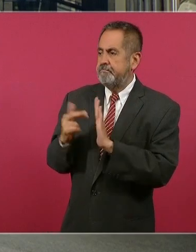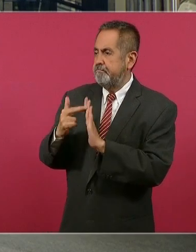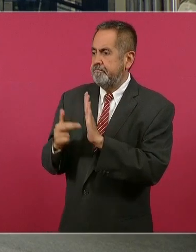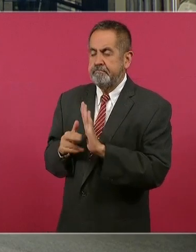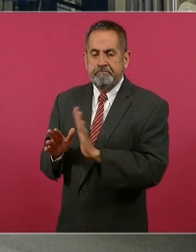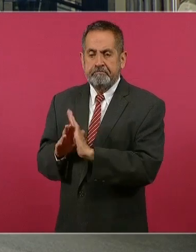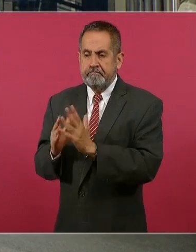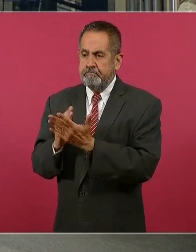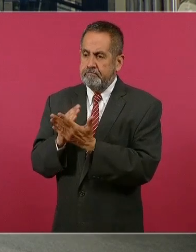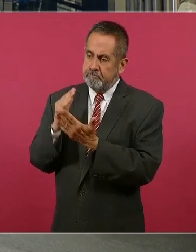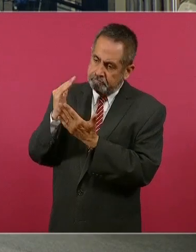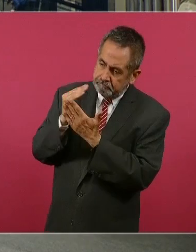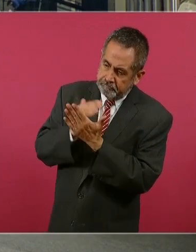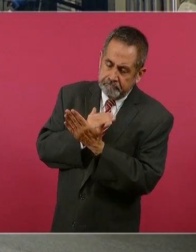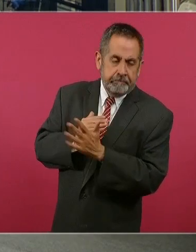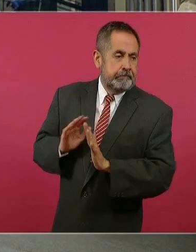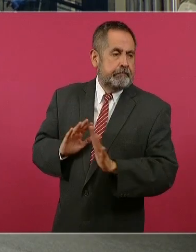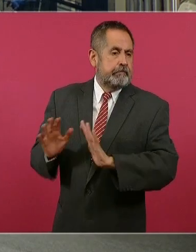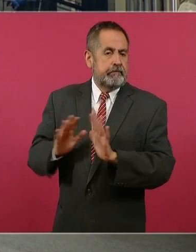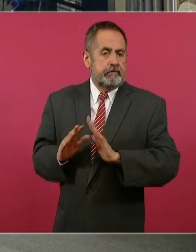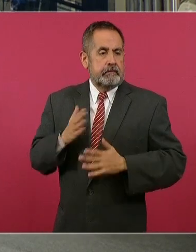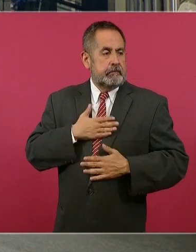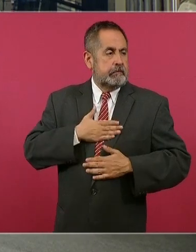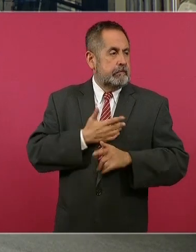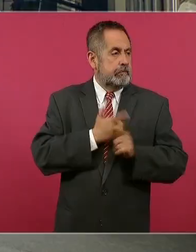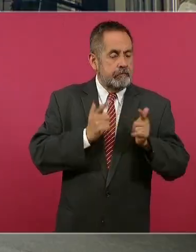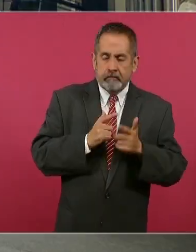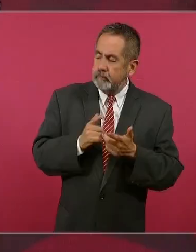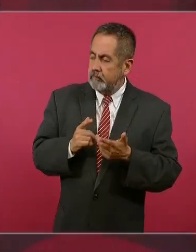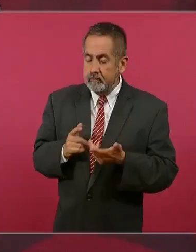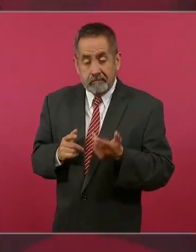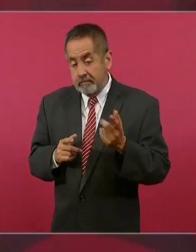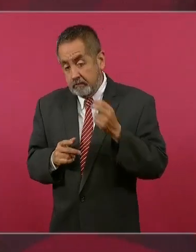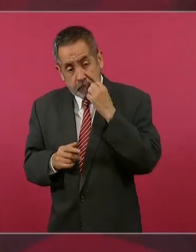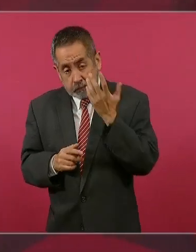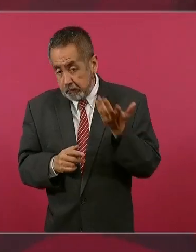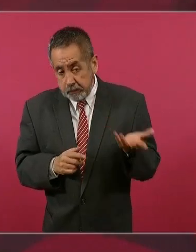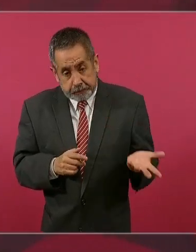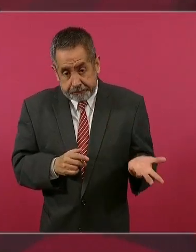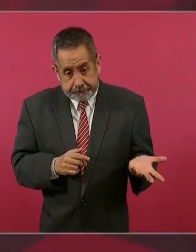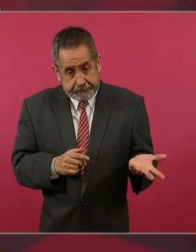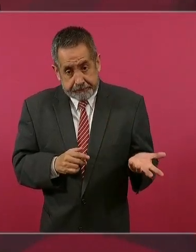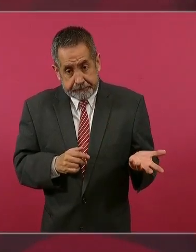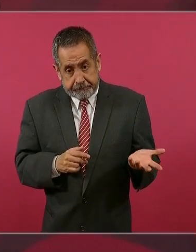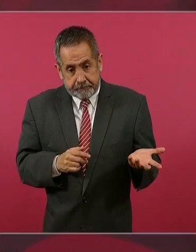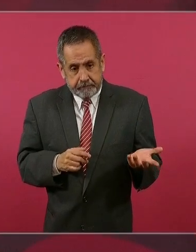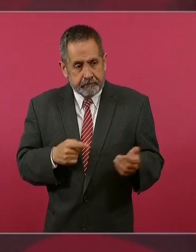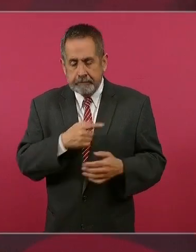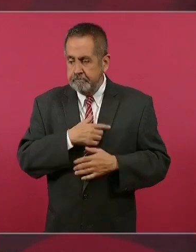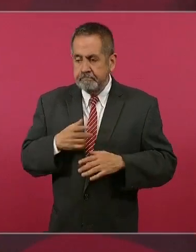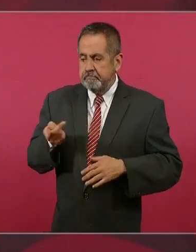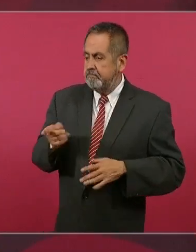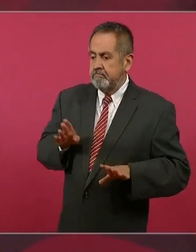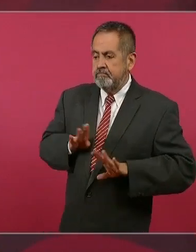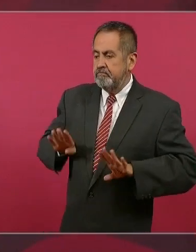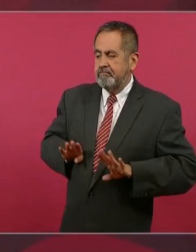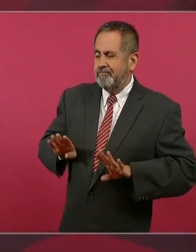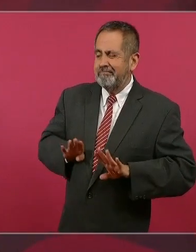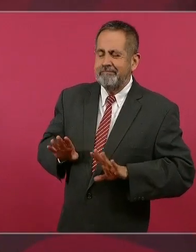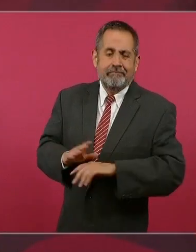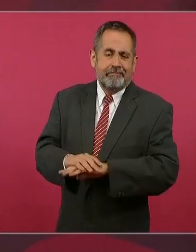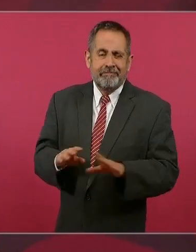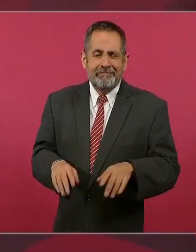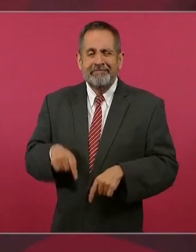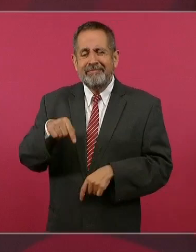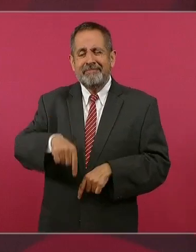mucha regulación de acuerdo a lo que les conviene. Por eso